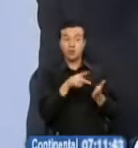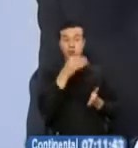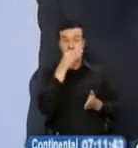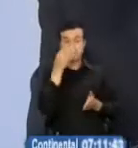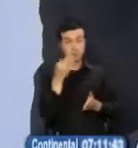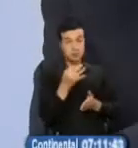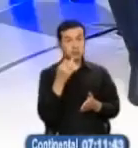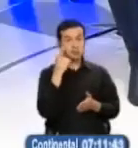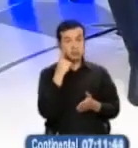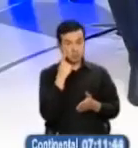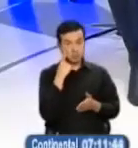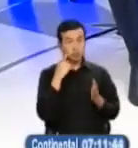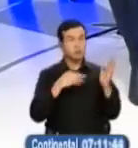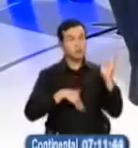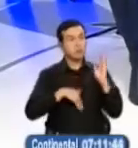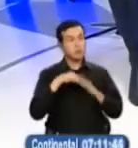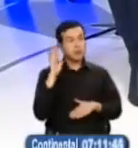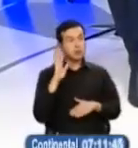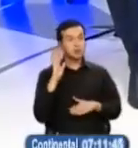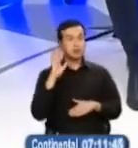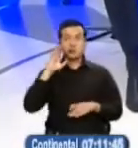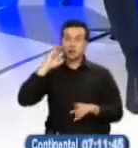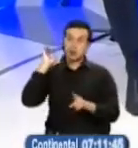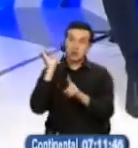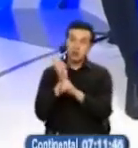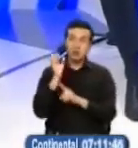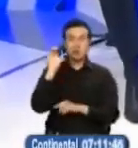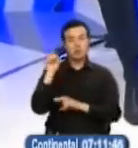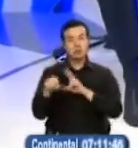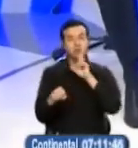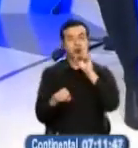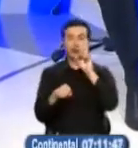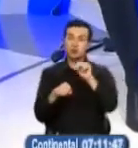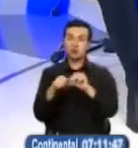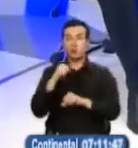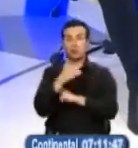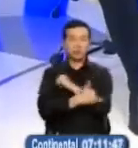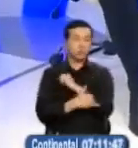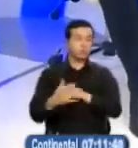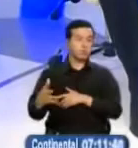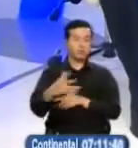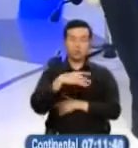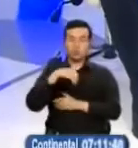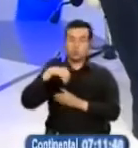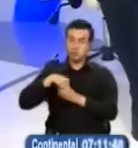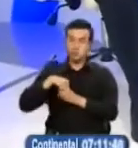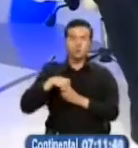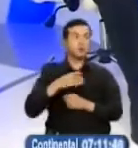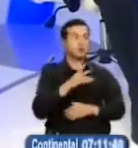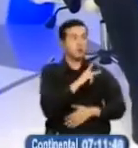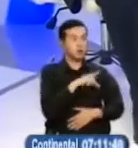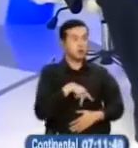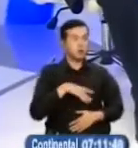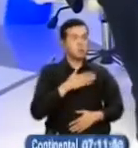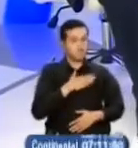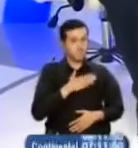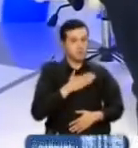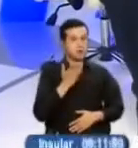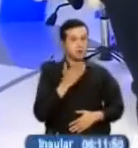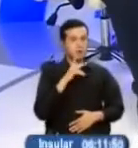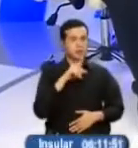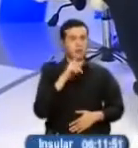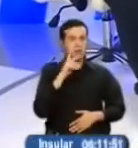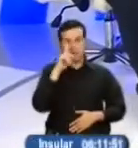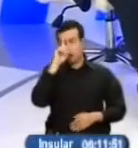que habría que probar, más allá de la crítica o no crítica de la plata afuera, que ya le digo, yo mantengo, estoy en contra de los